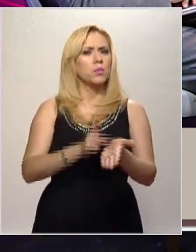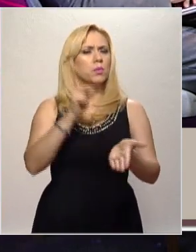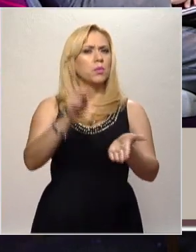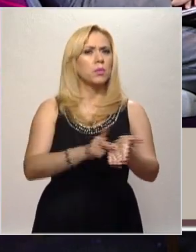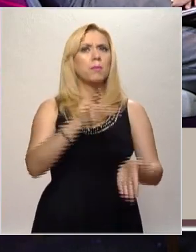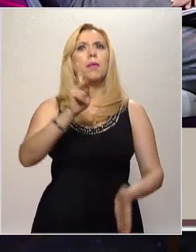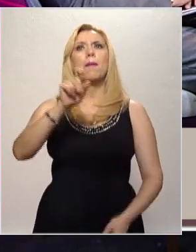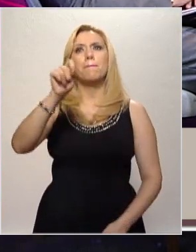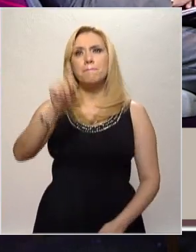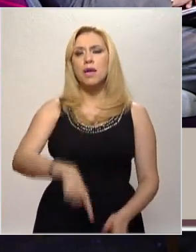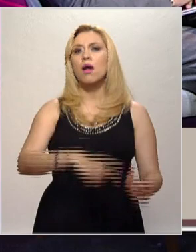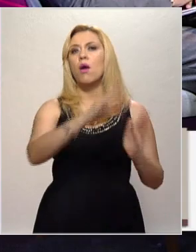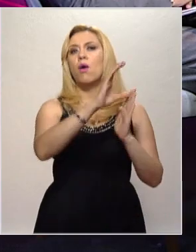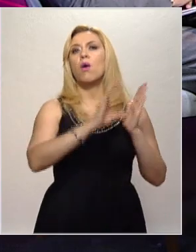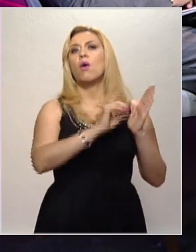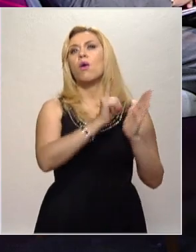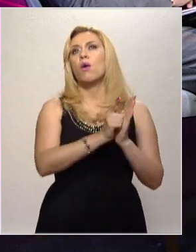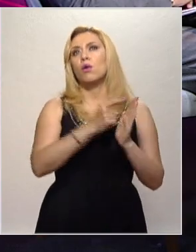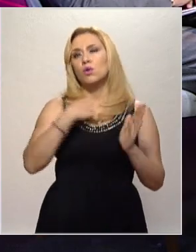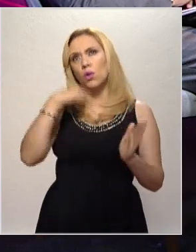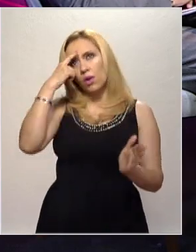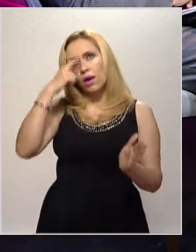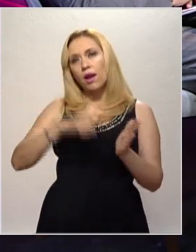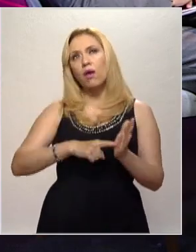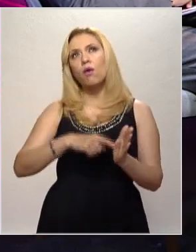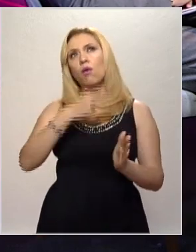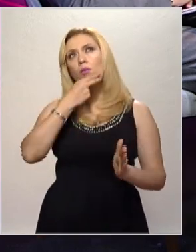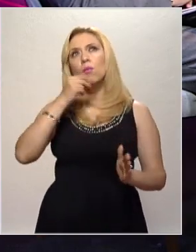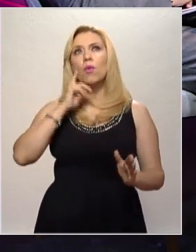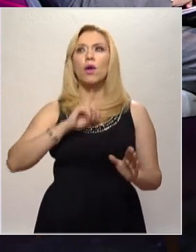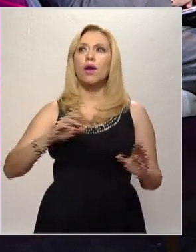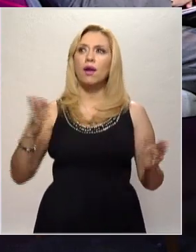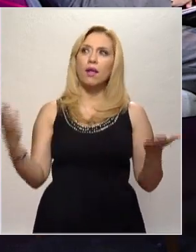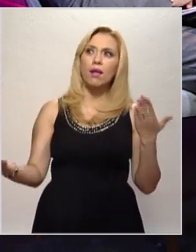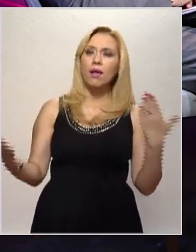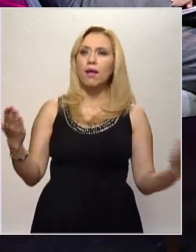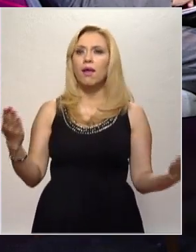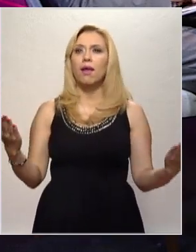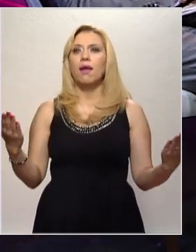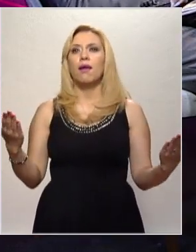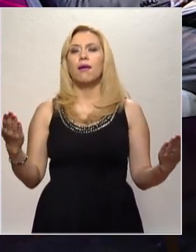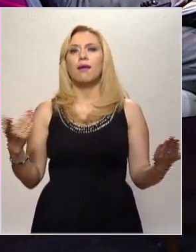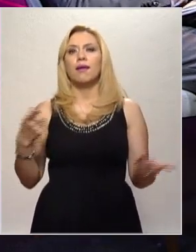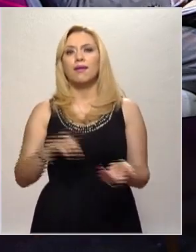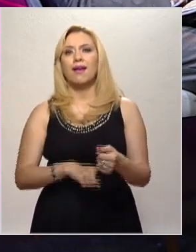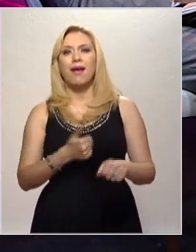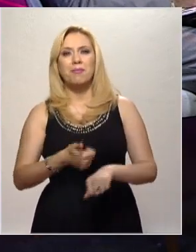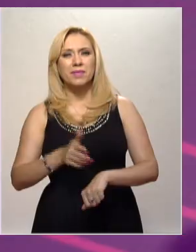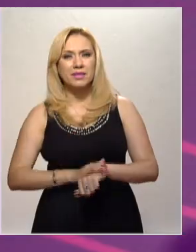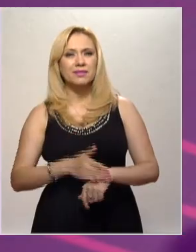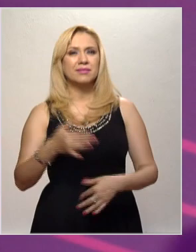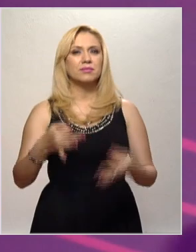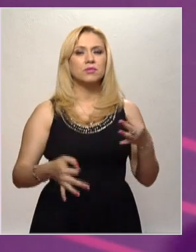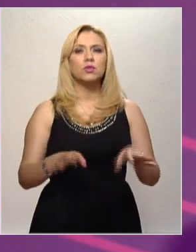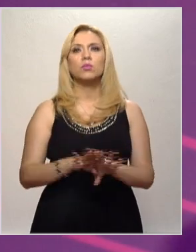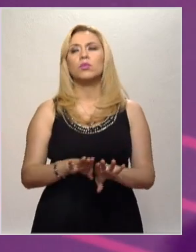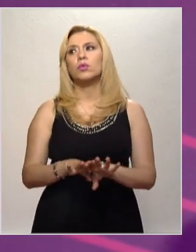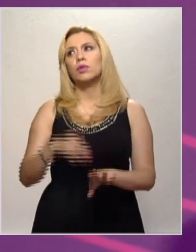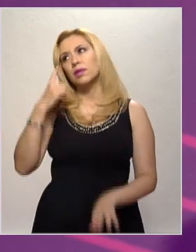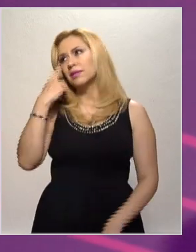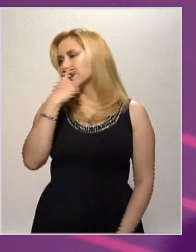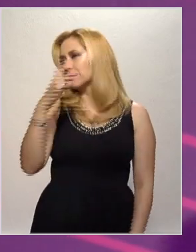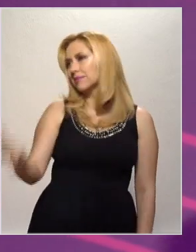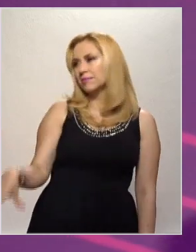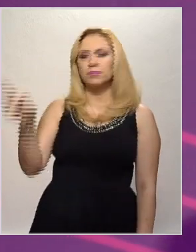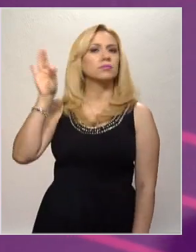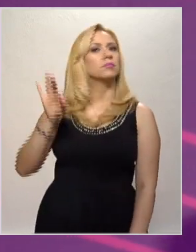o sea, la propia Constitución así lo establece, y que creo que la perspectiva de género, tanto en el ámbito jurisdiccional como administrativo, no es una opción por la que se puede optar,